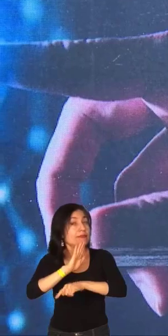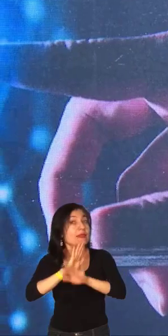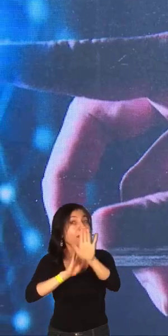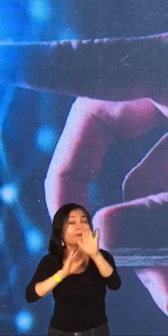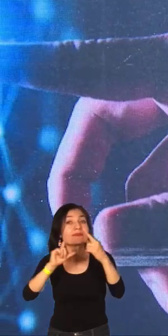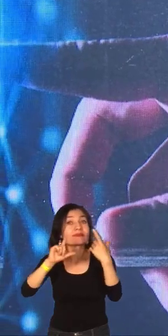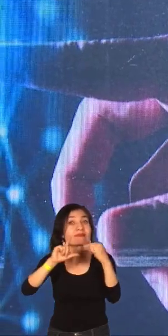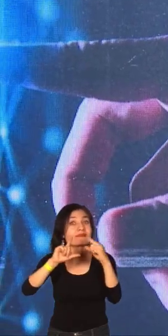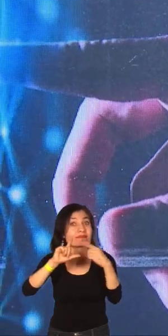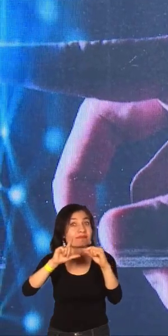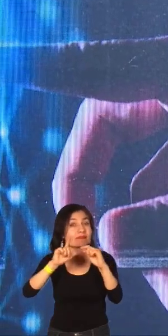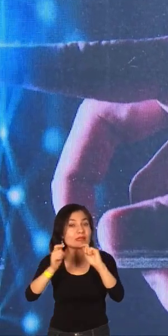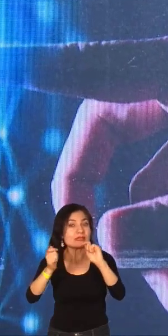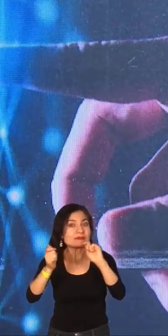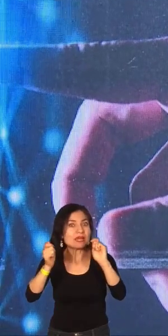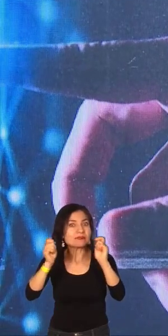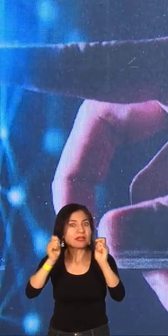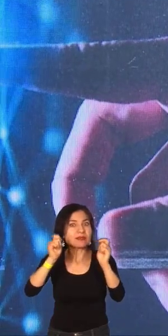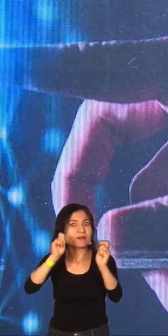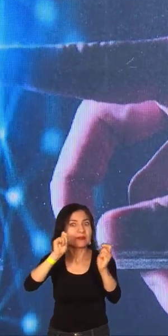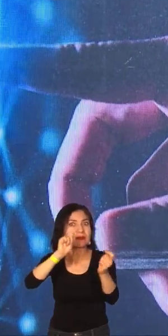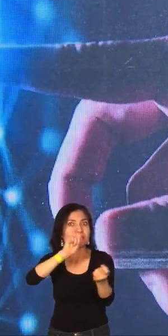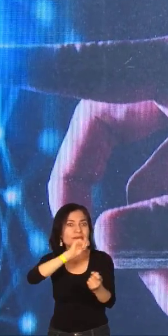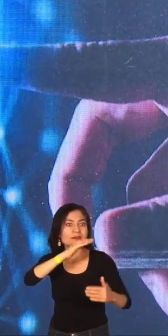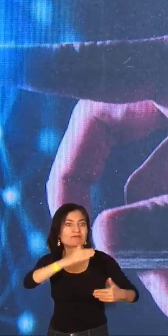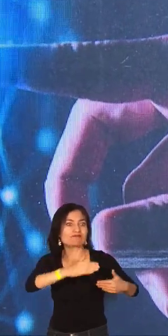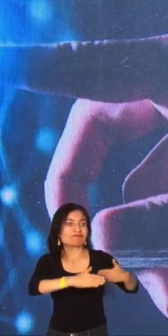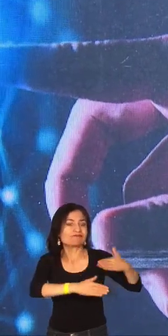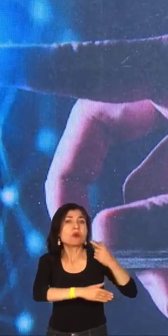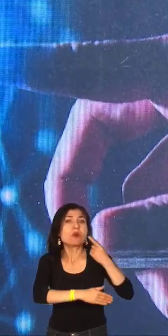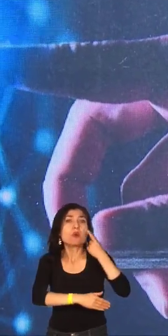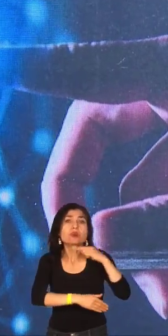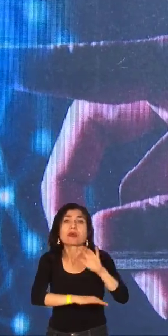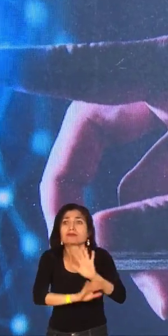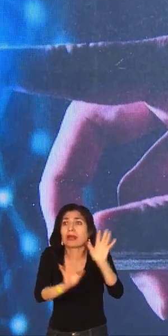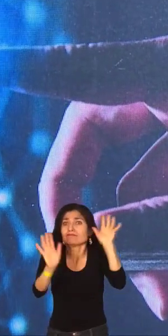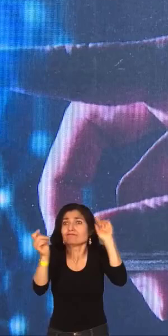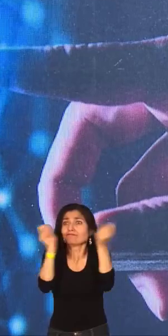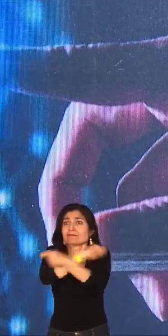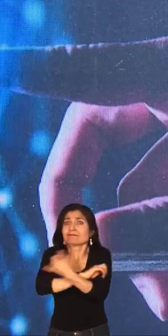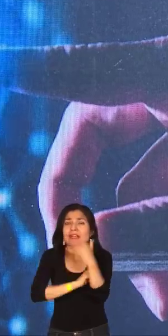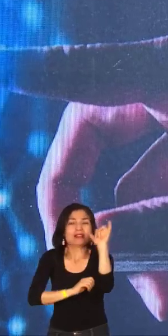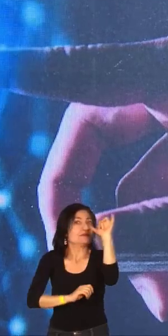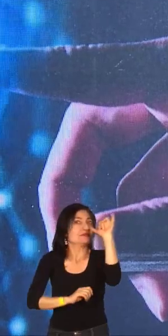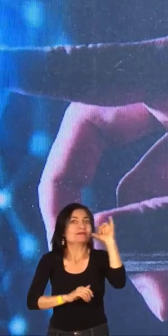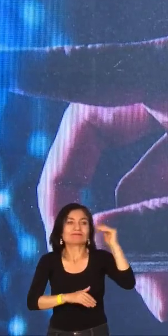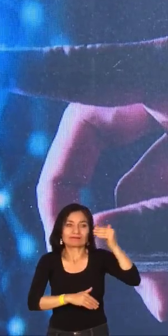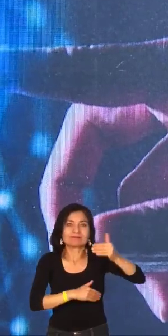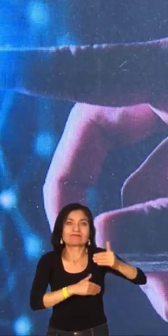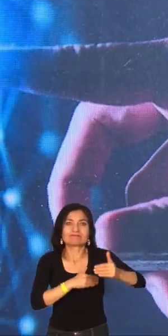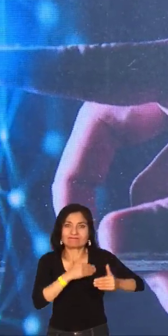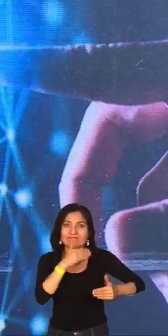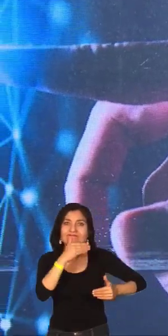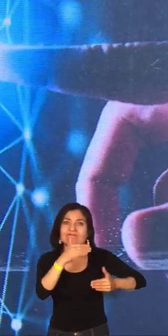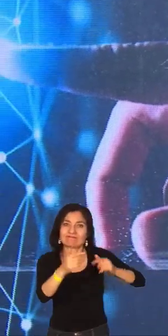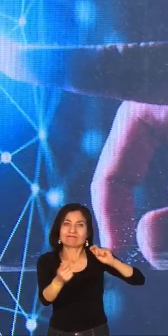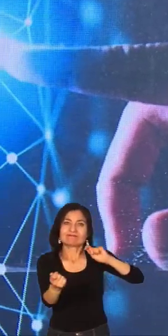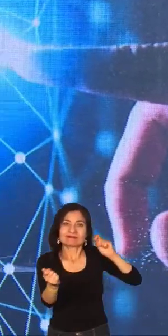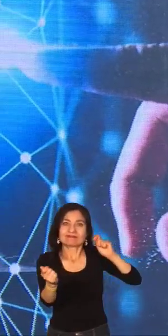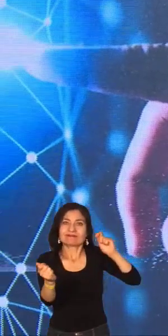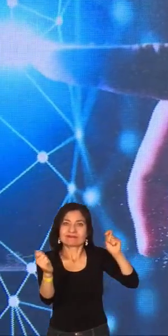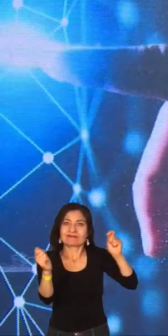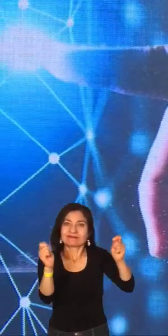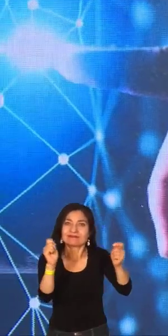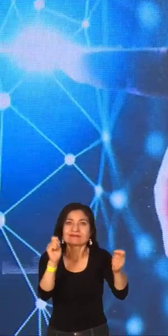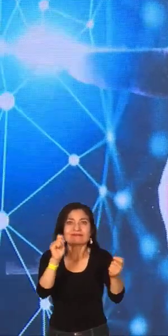no es un tema de un día, en realidad es todo un proceso. Cuando decidimos entrar en un proceso de transformación digital, lo que estamos